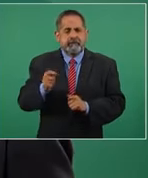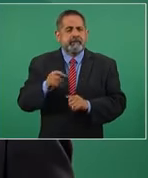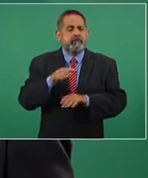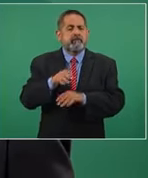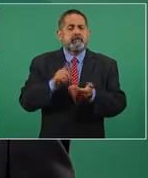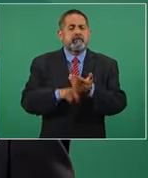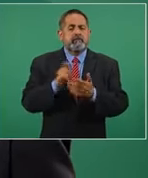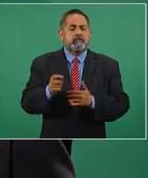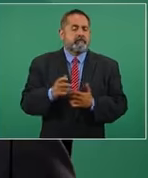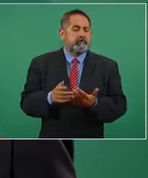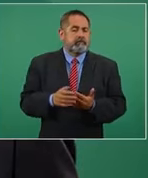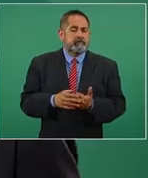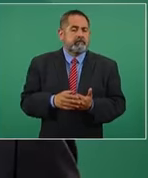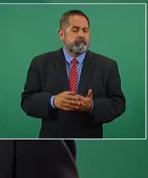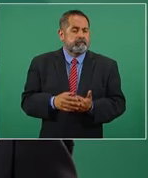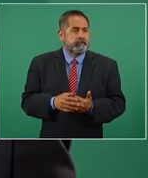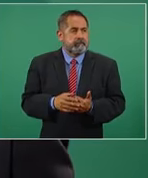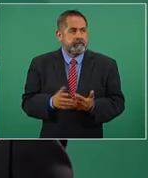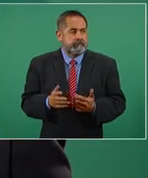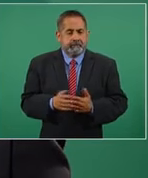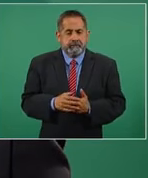ver con